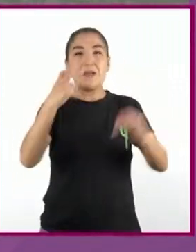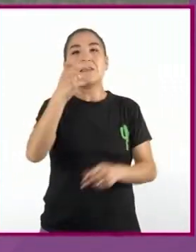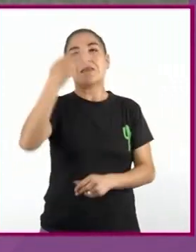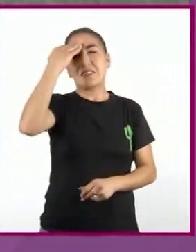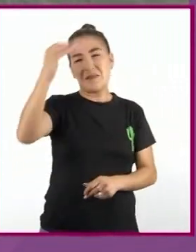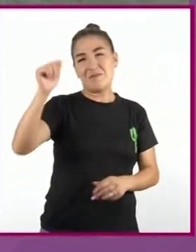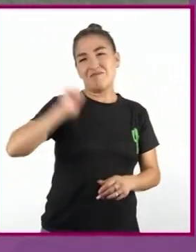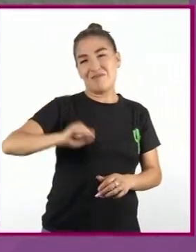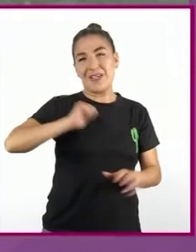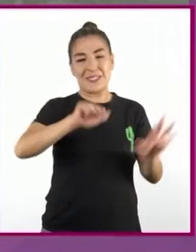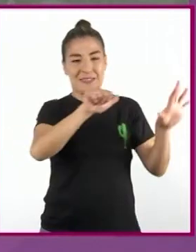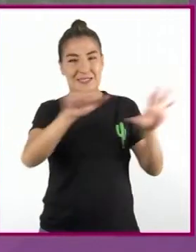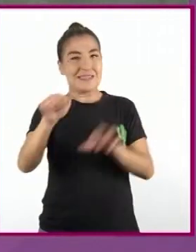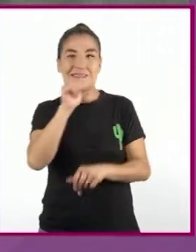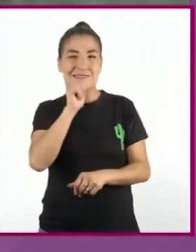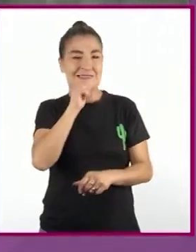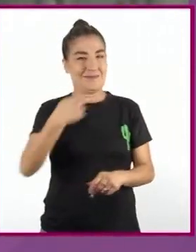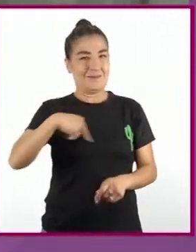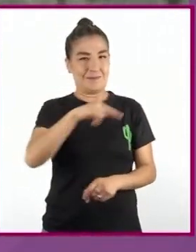era.